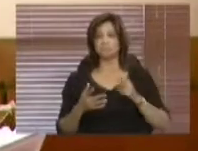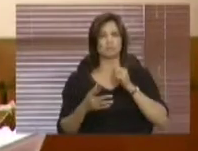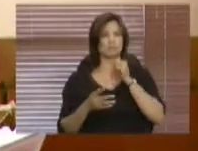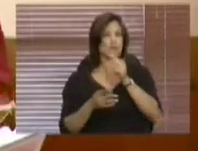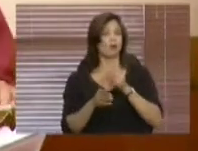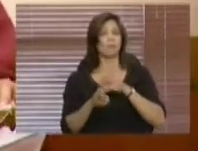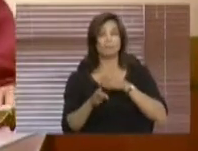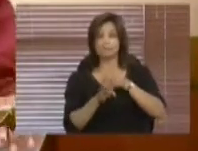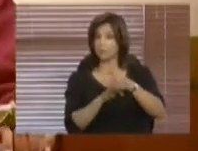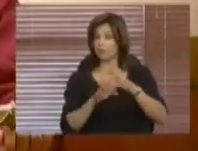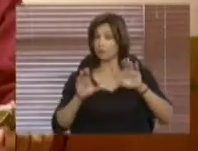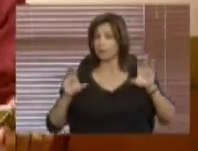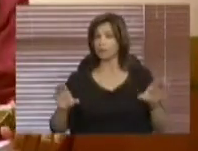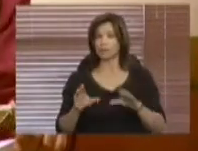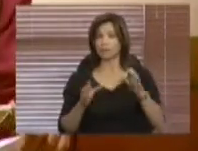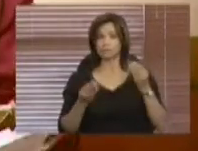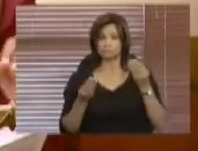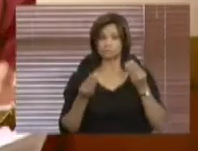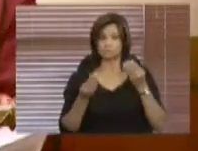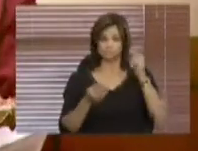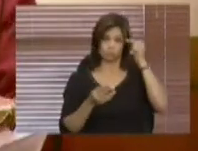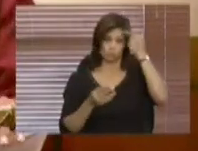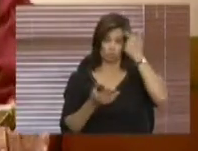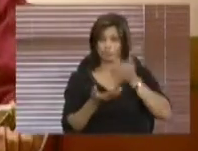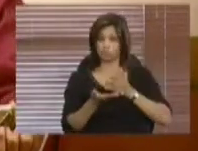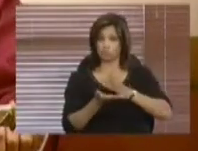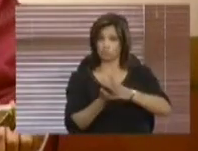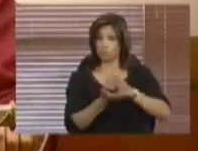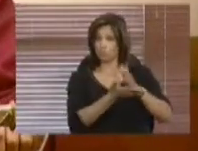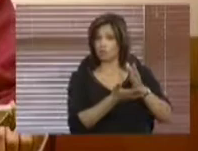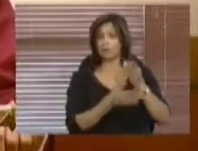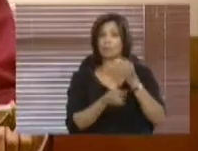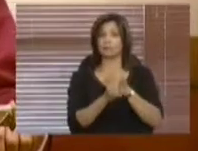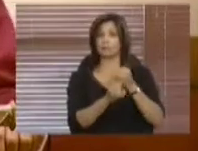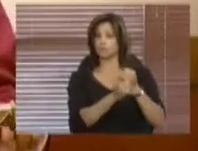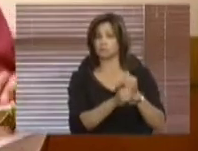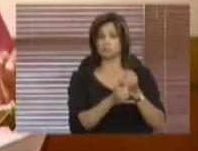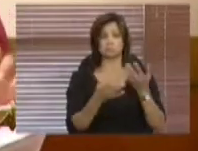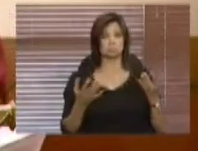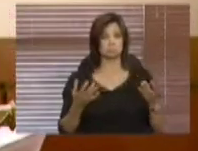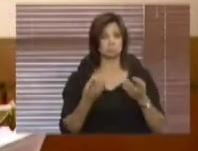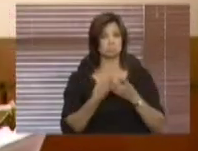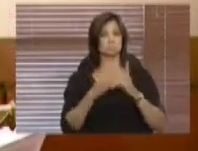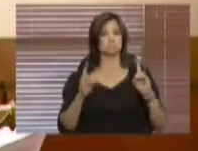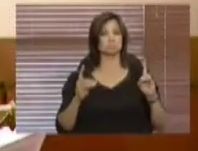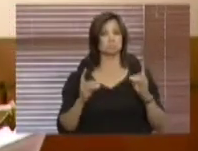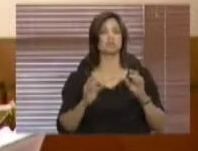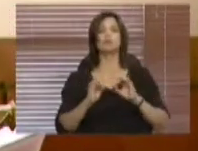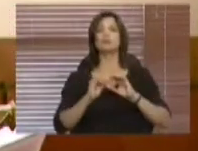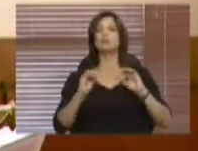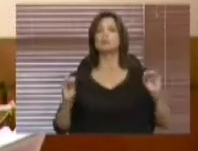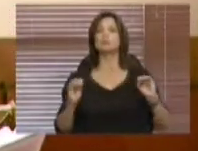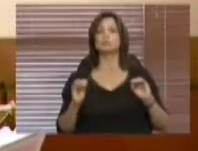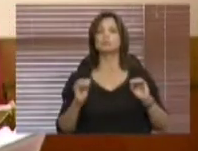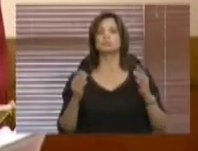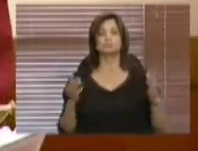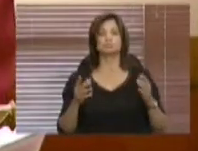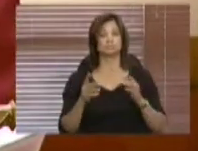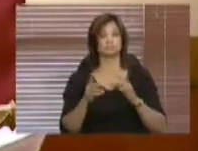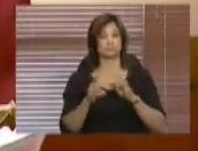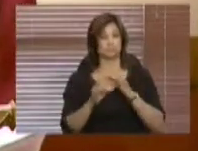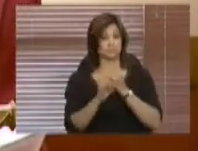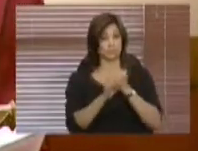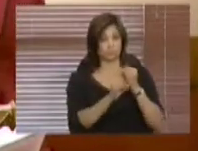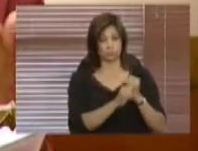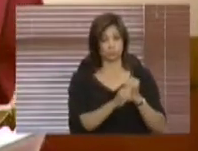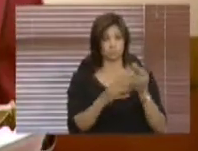profesional de hacer aportes al Estado de Derecho y a la institucionalidad democrática. Ninguna de estas